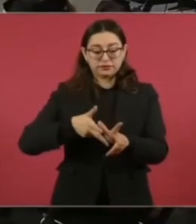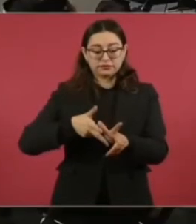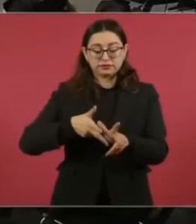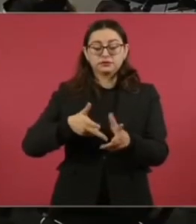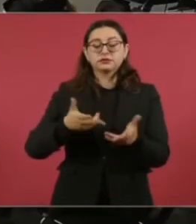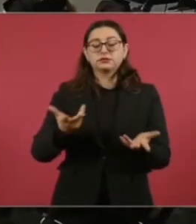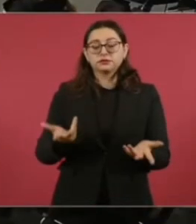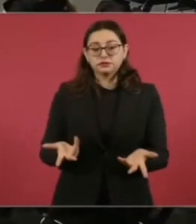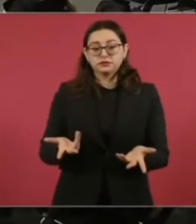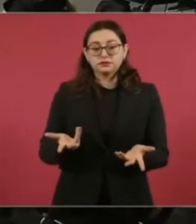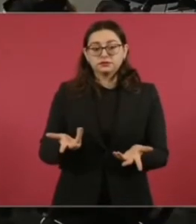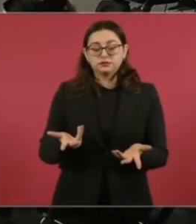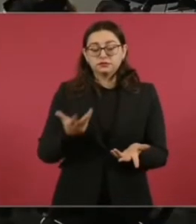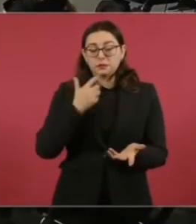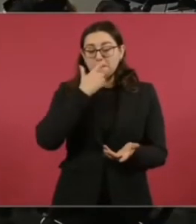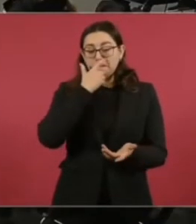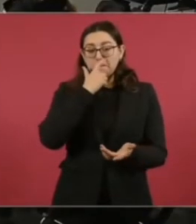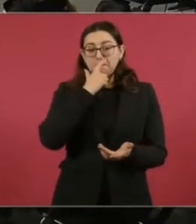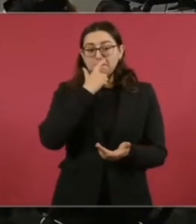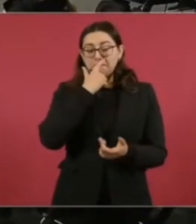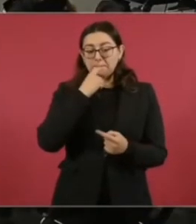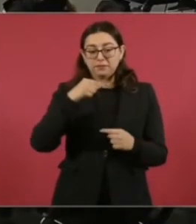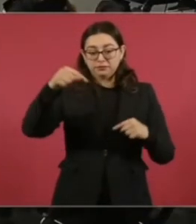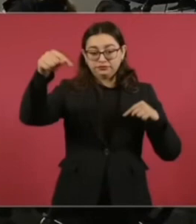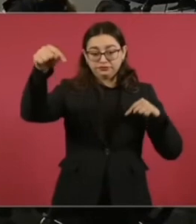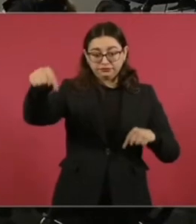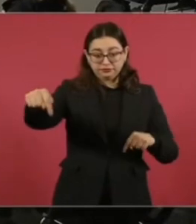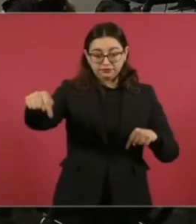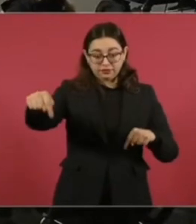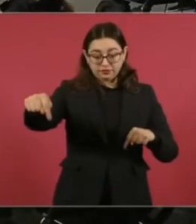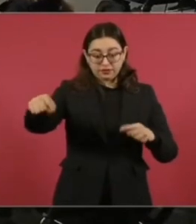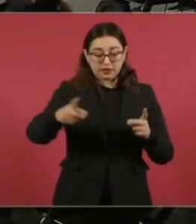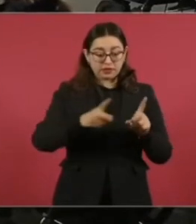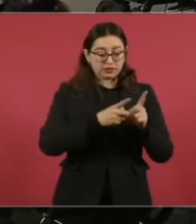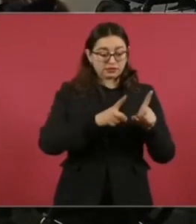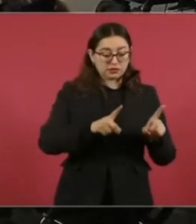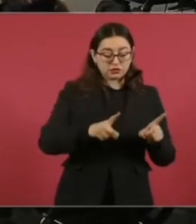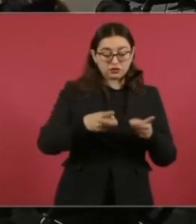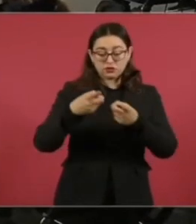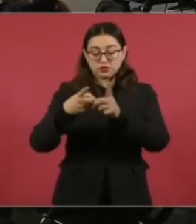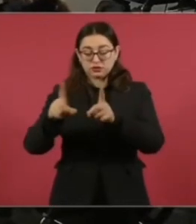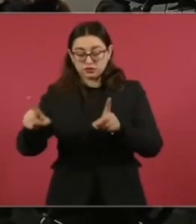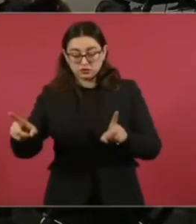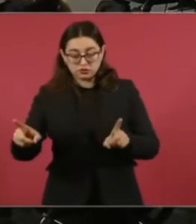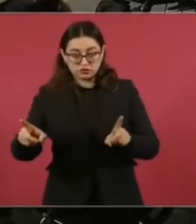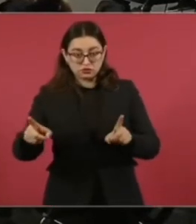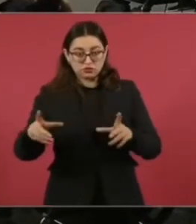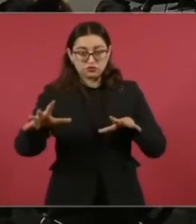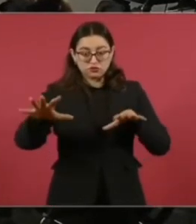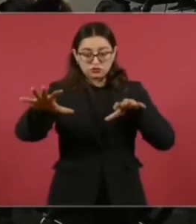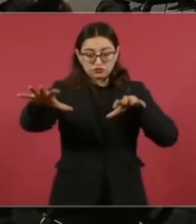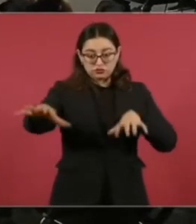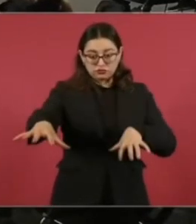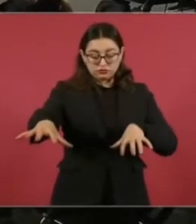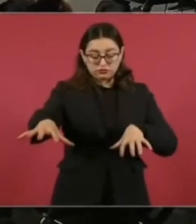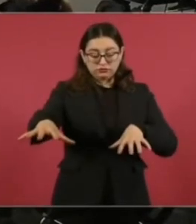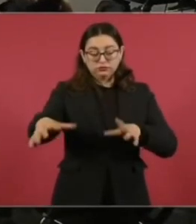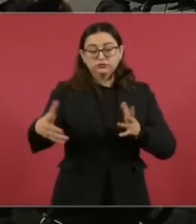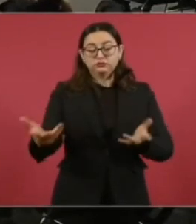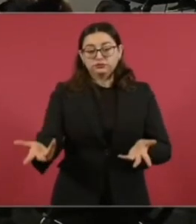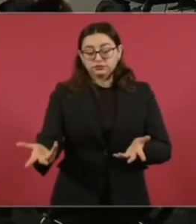y los polos de desarrollo solo en algunos